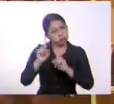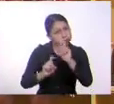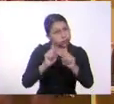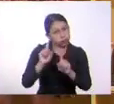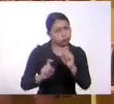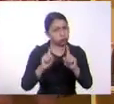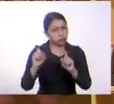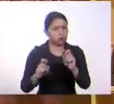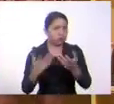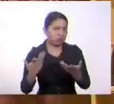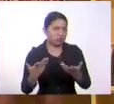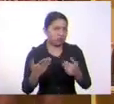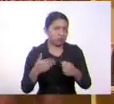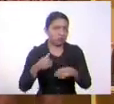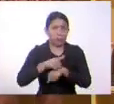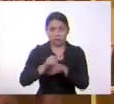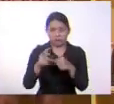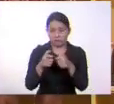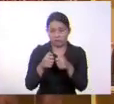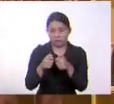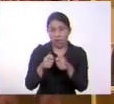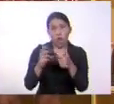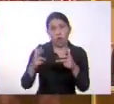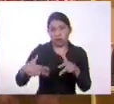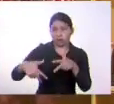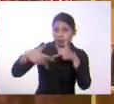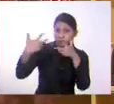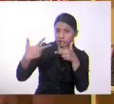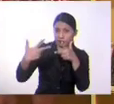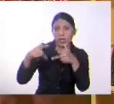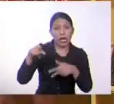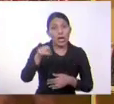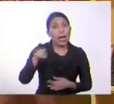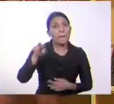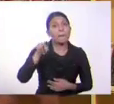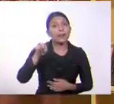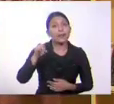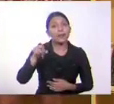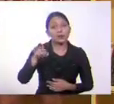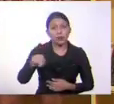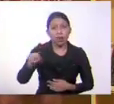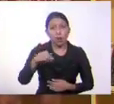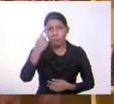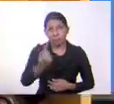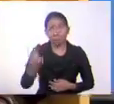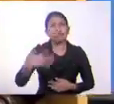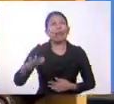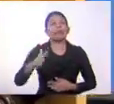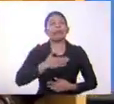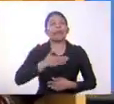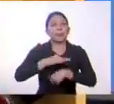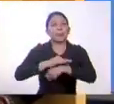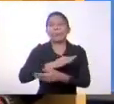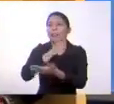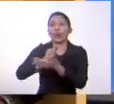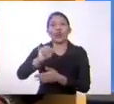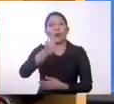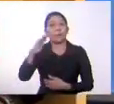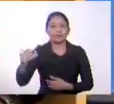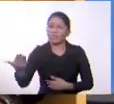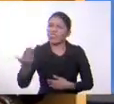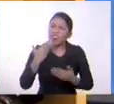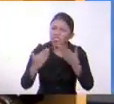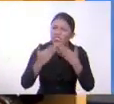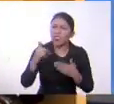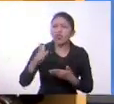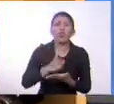ejemplo, a través de un mensaje de texto, de una videollamada, a personas que ya han tenido esta experiencia y que pueden informar,